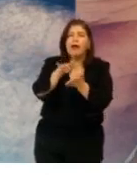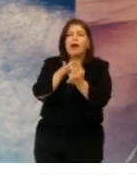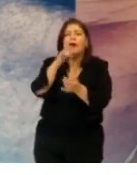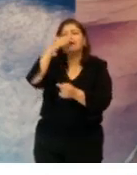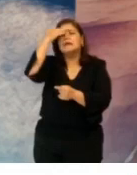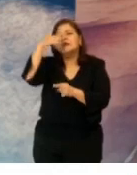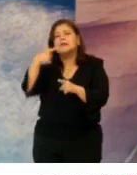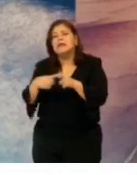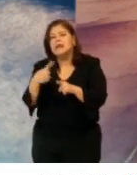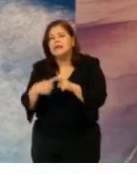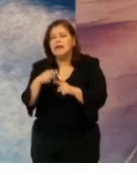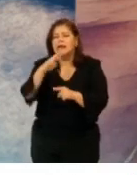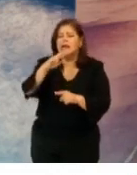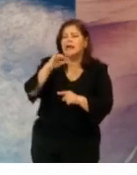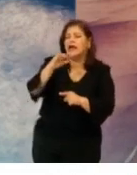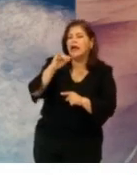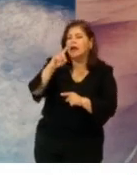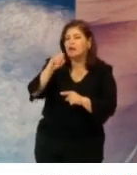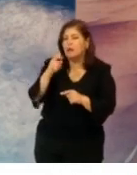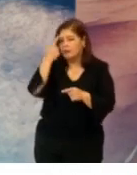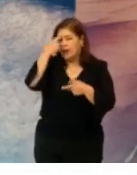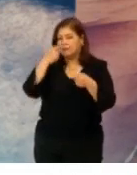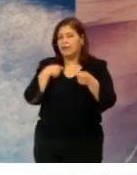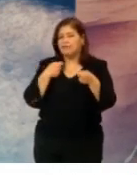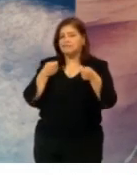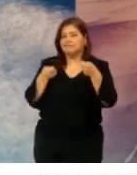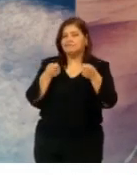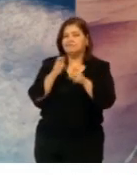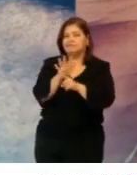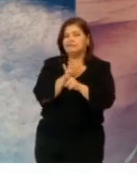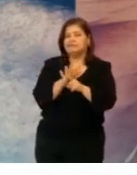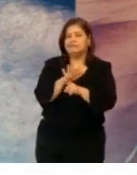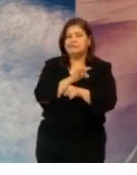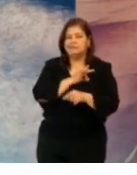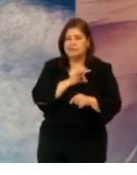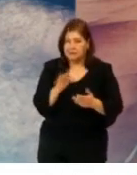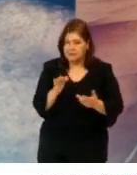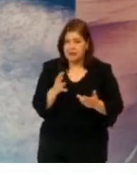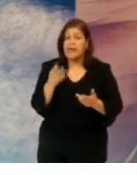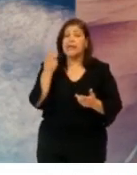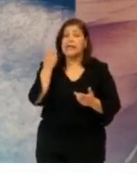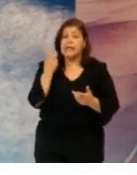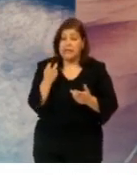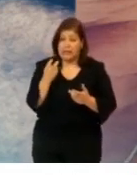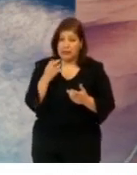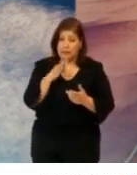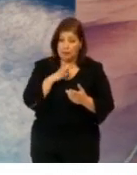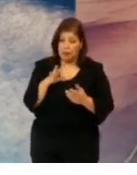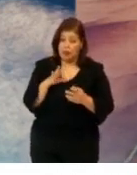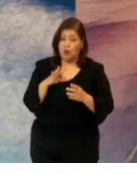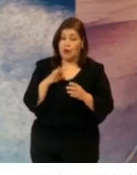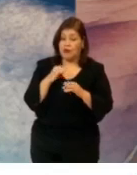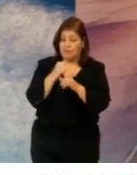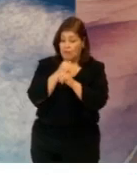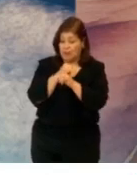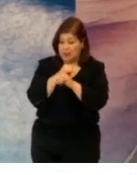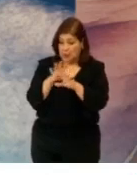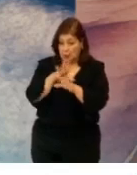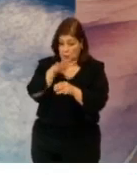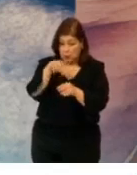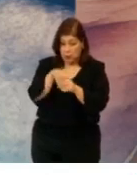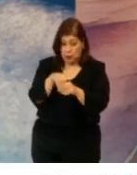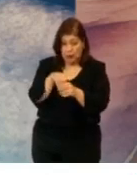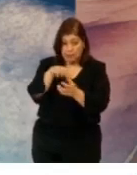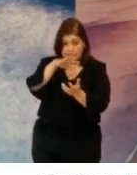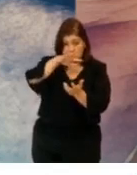Ricardo, ¿sí? Para poderlo manejar. O sea, a través de la recolección de datos,